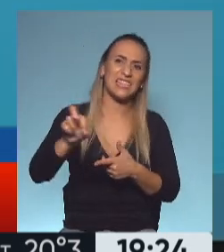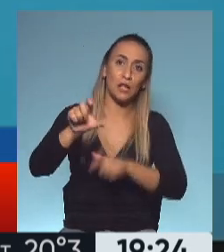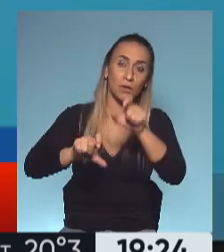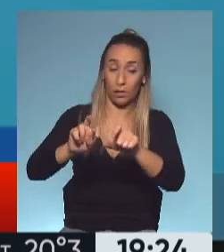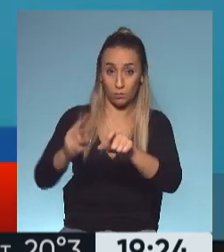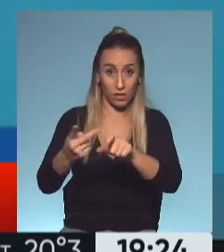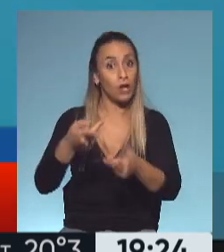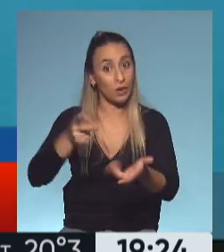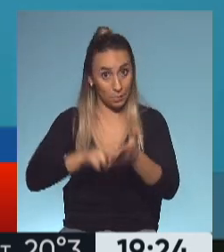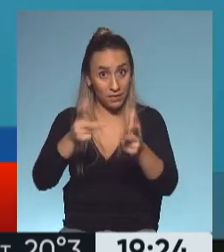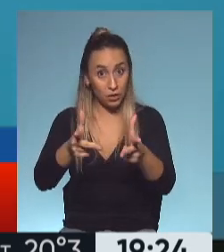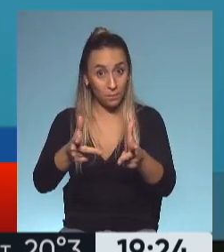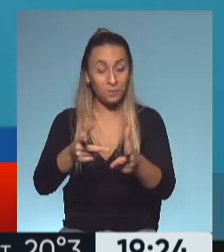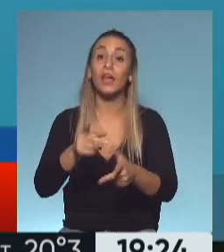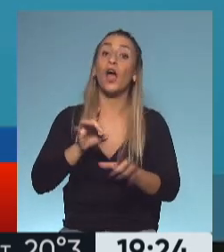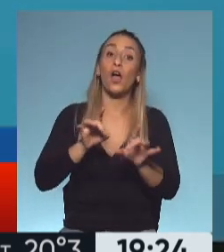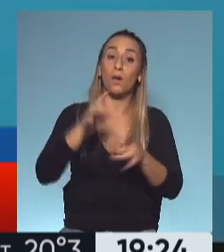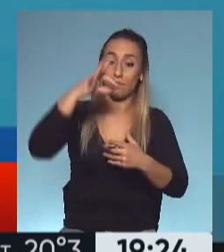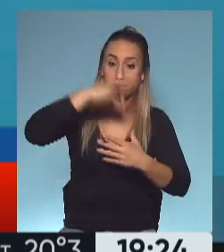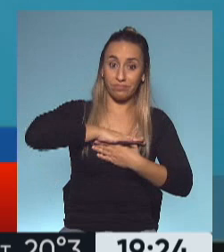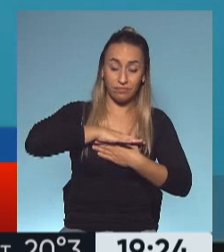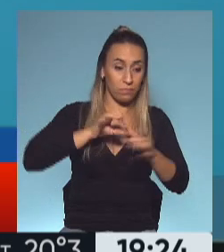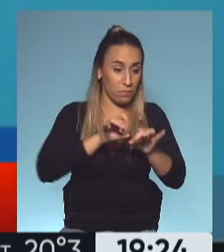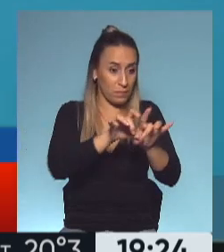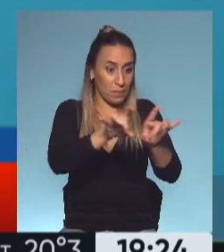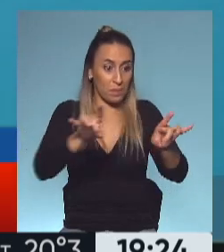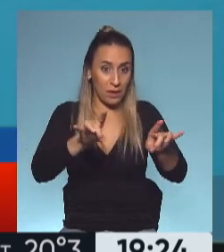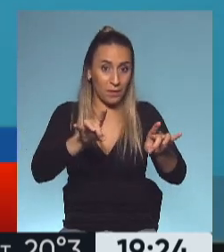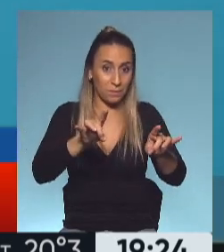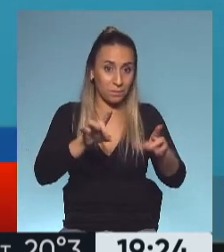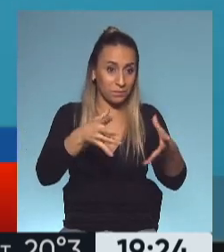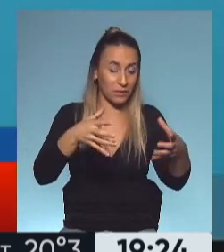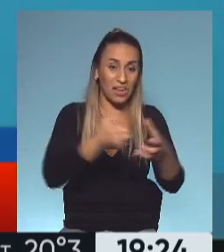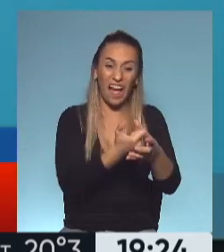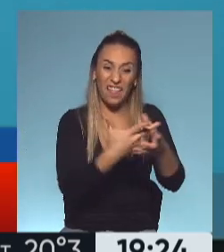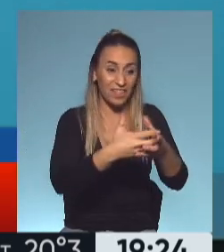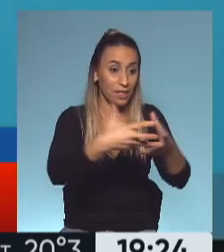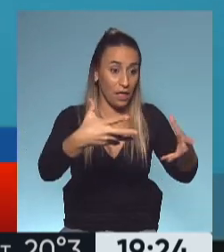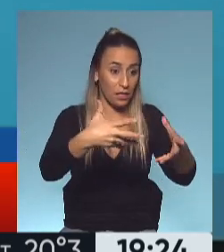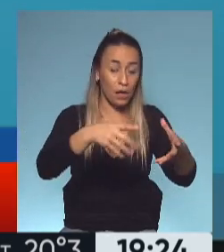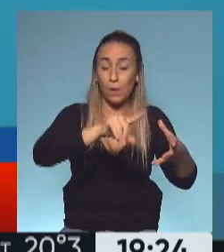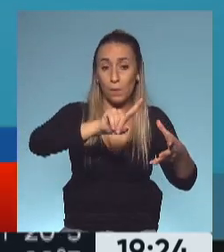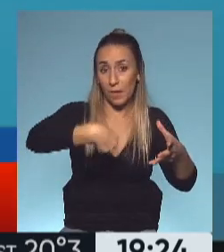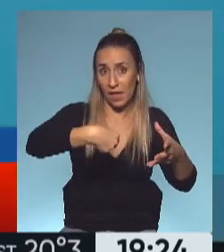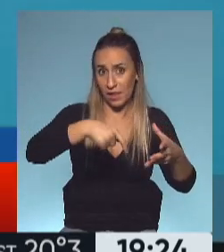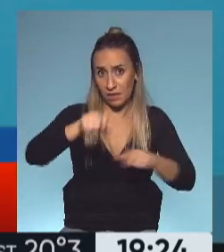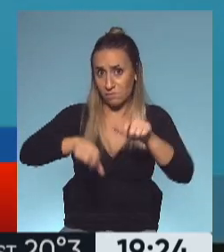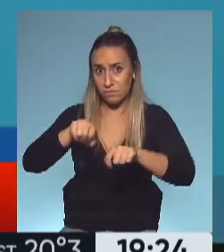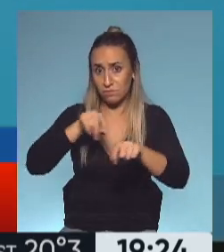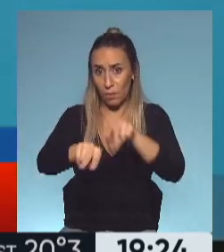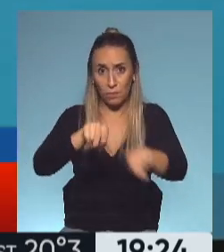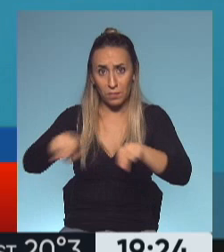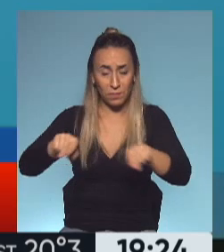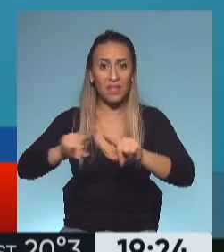para que quede claro, los contagios en una proporción llevan a la enfermedad grave y a la terapia intensiva y en una